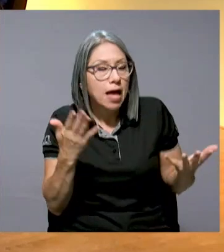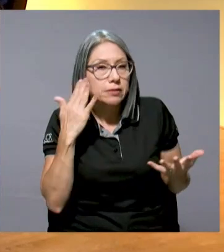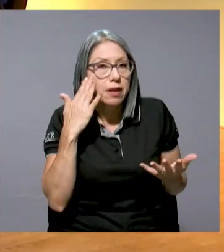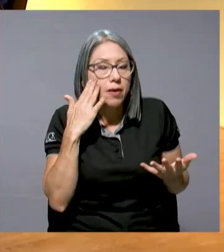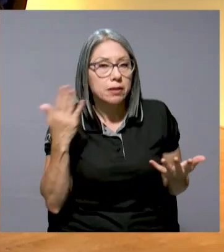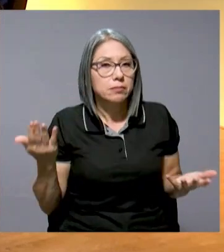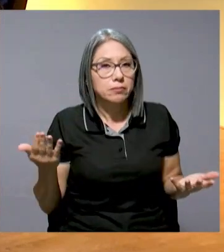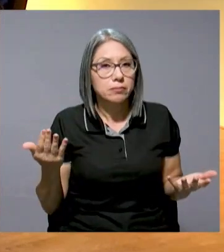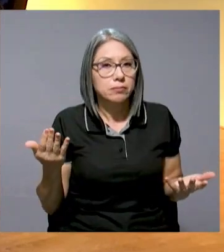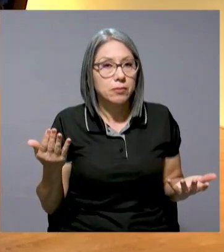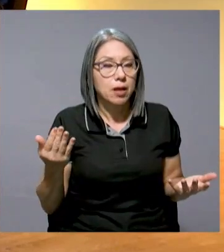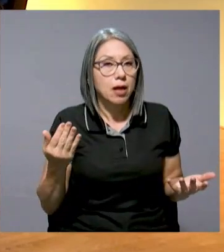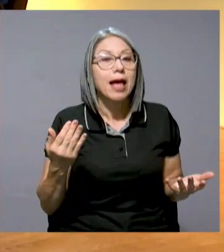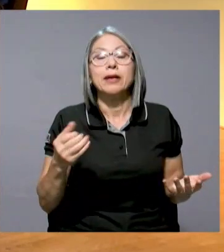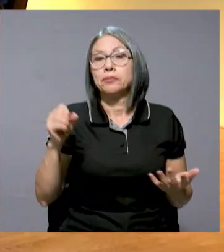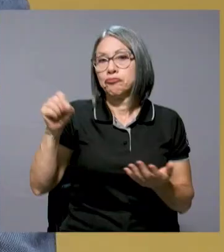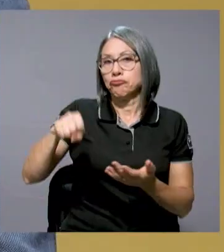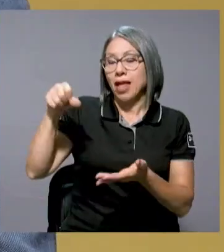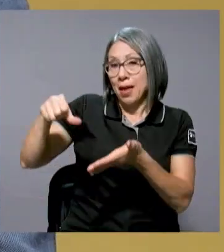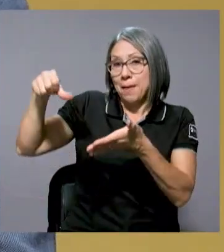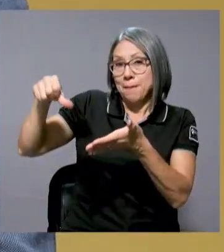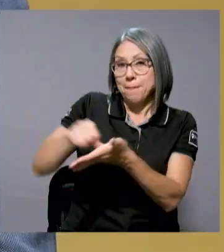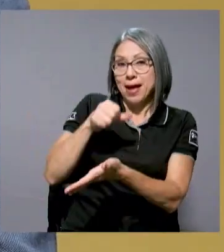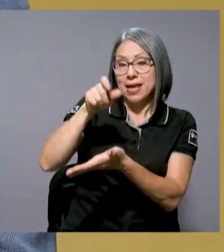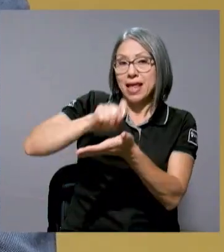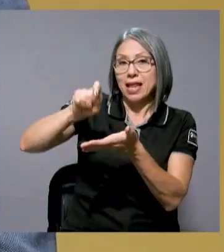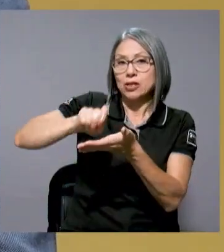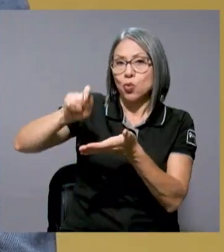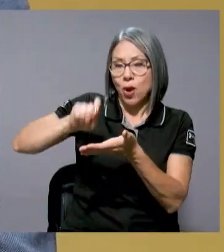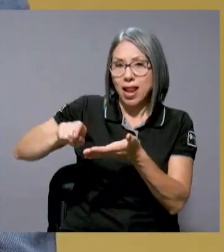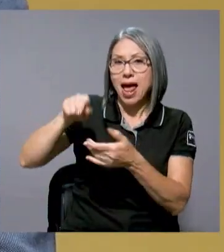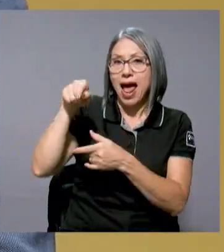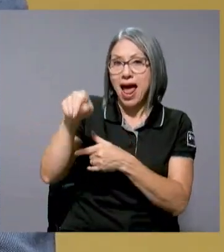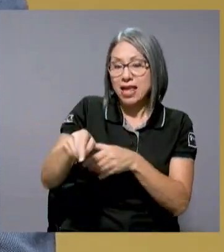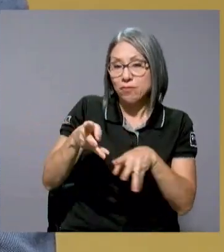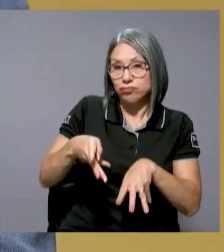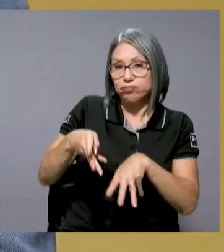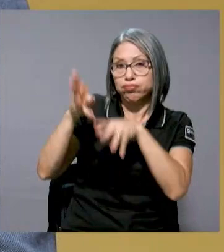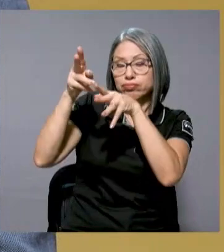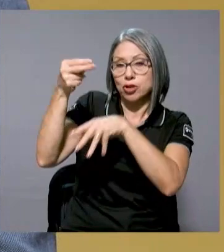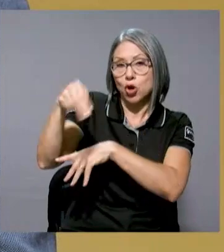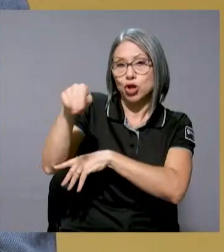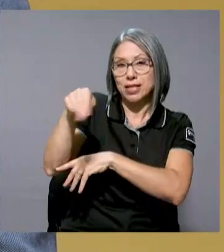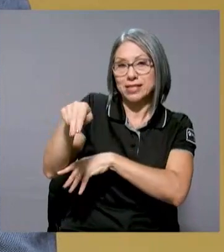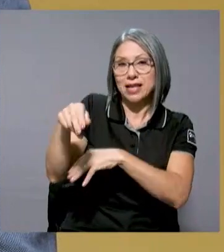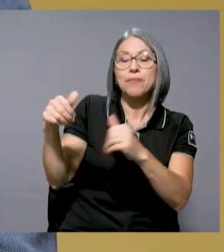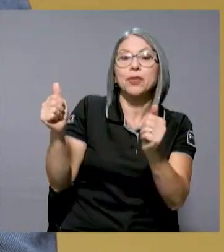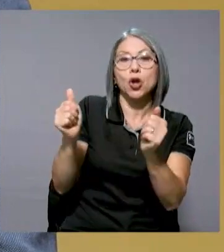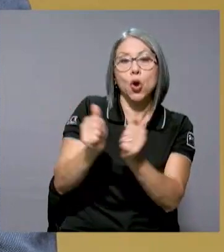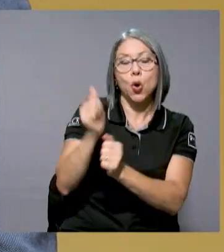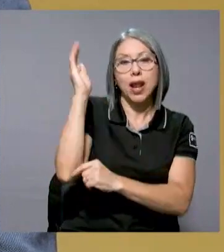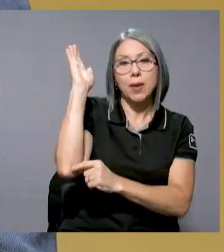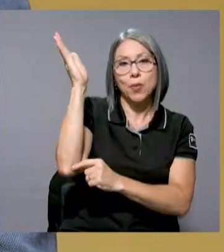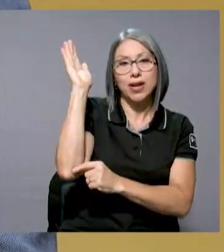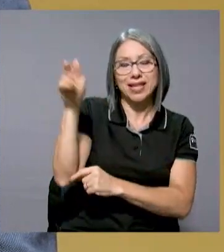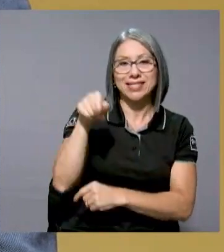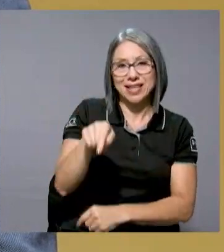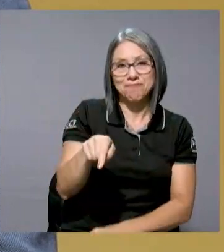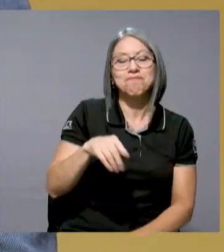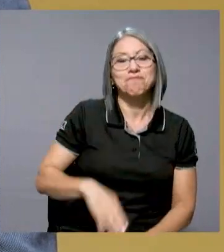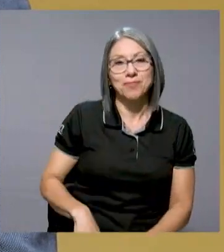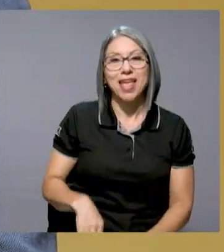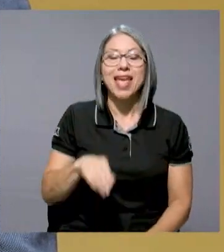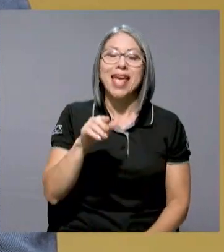saber? Porque en la página de la escuela vamos a tener una noticia precisamente con la ponencia, y es